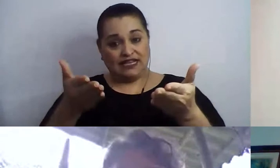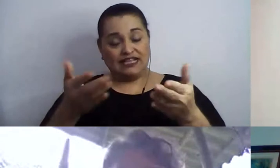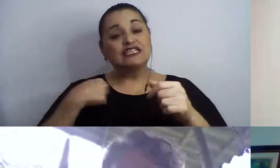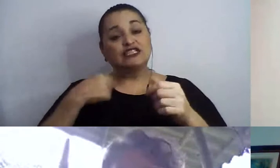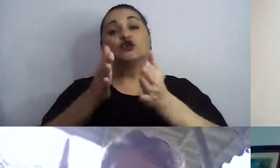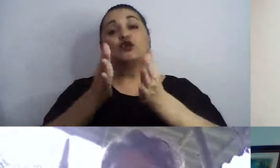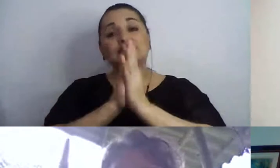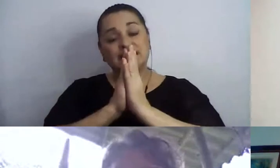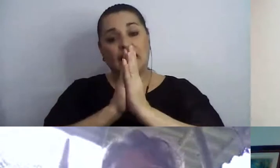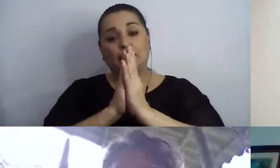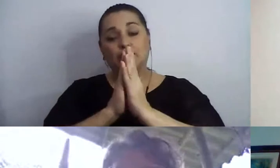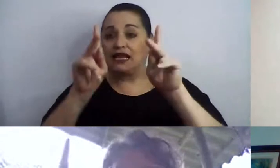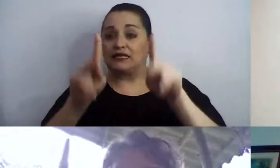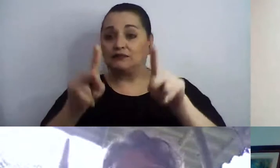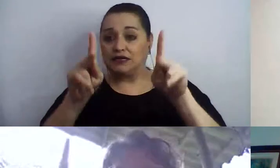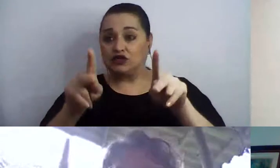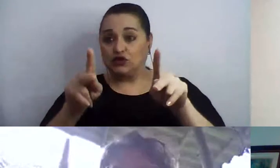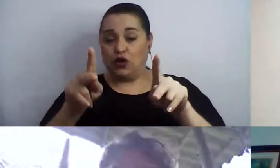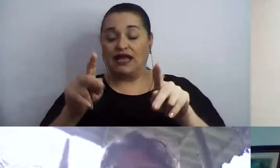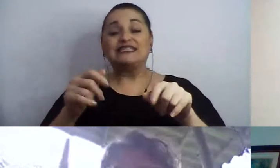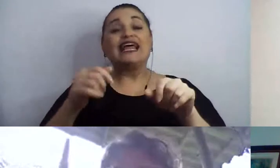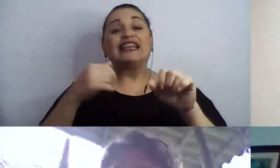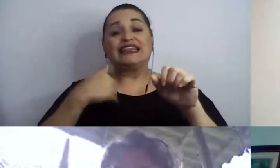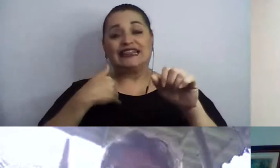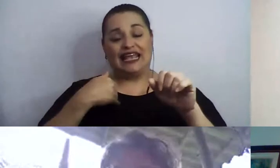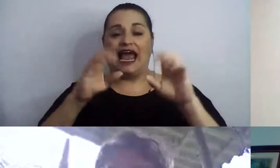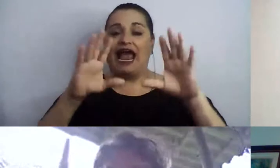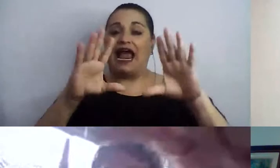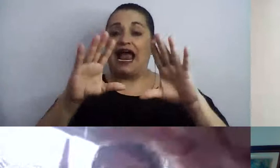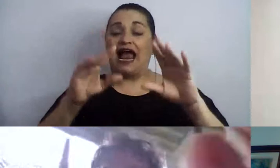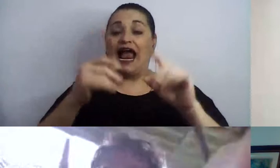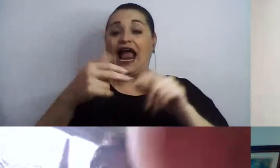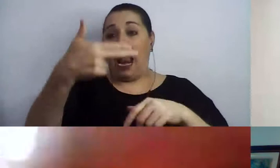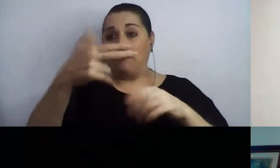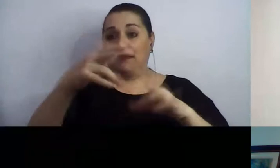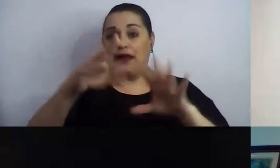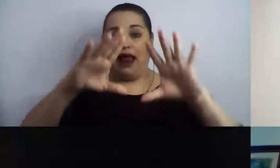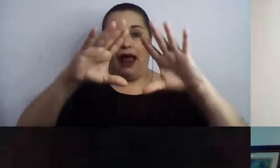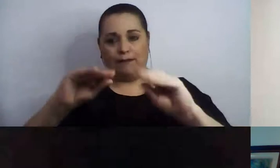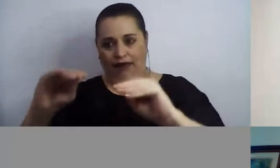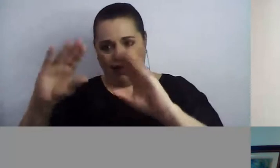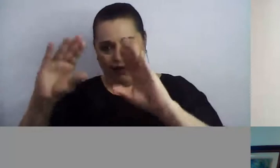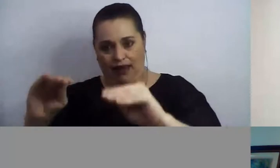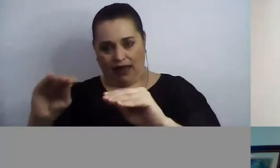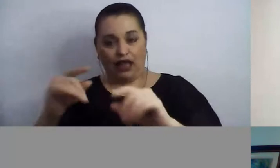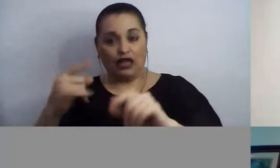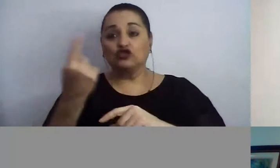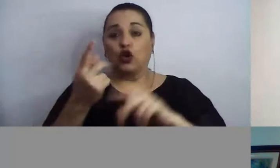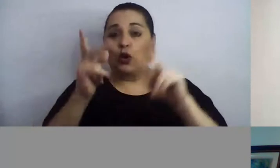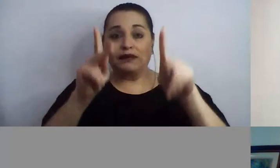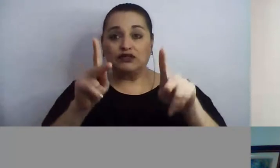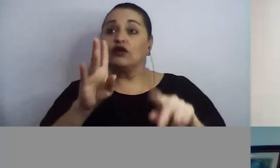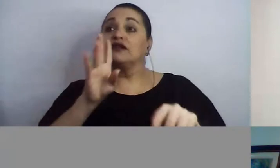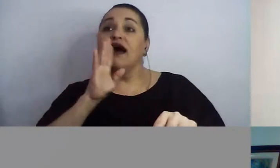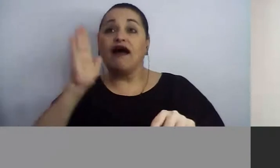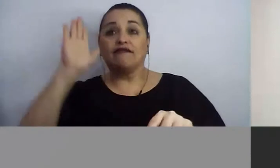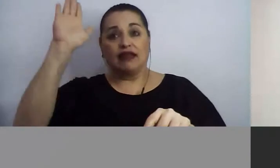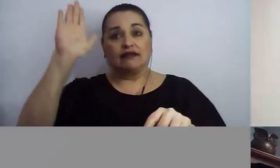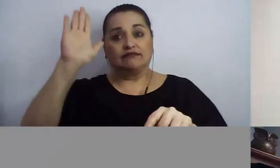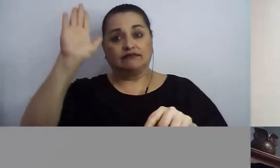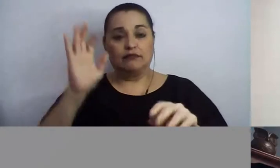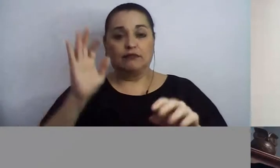solicitando que únicamente tenga activada la cámara las personas que estén tomando la palabra en este momento, sea la